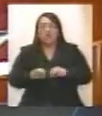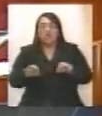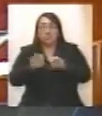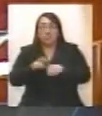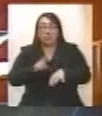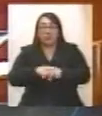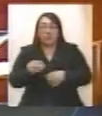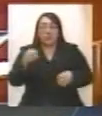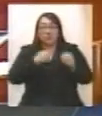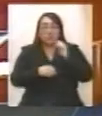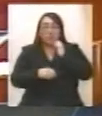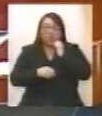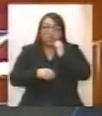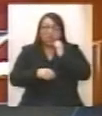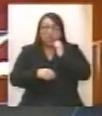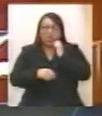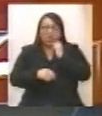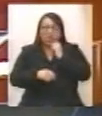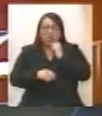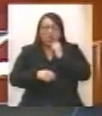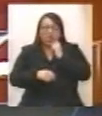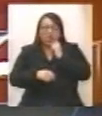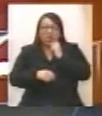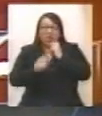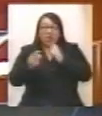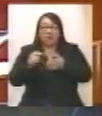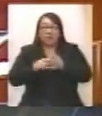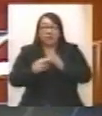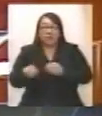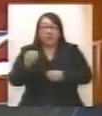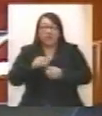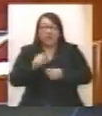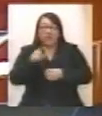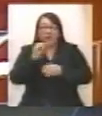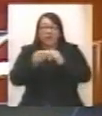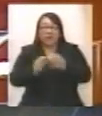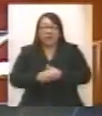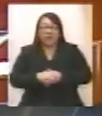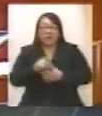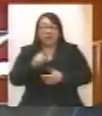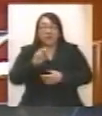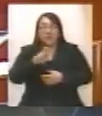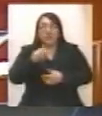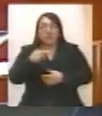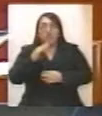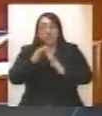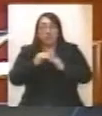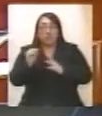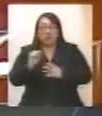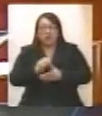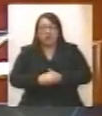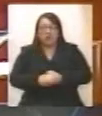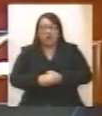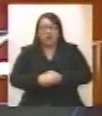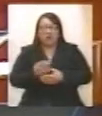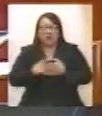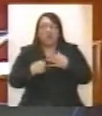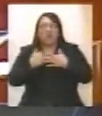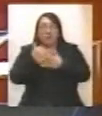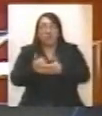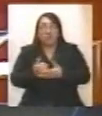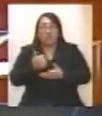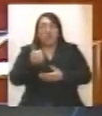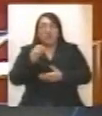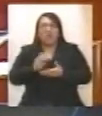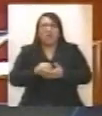e implementados. Esto implica un presupuesto de 3.000 millones de soles que beneficiarán